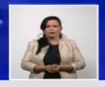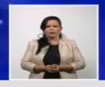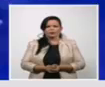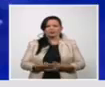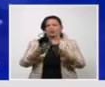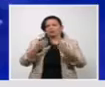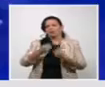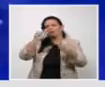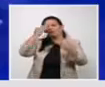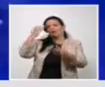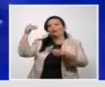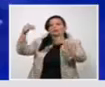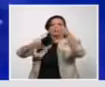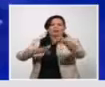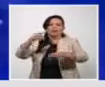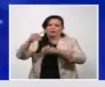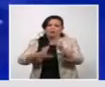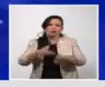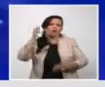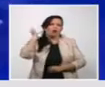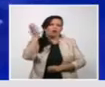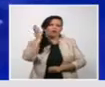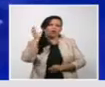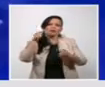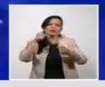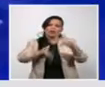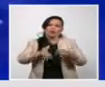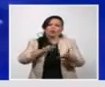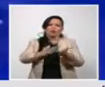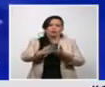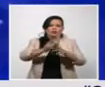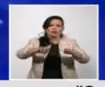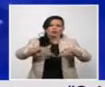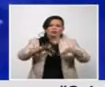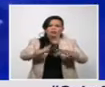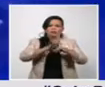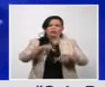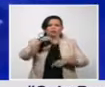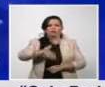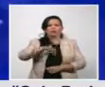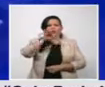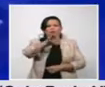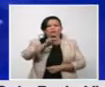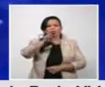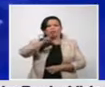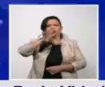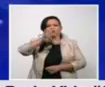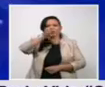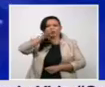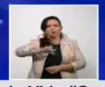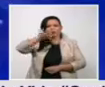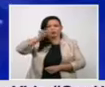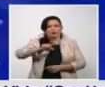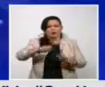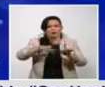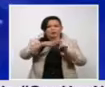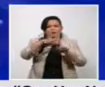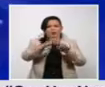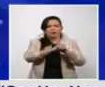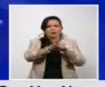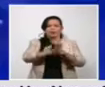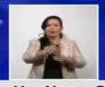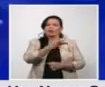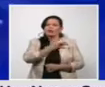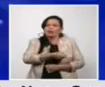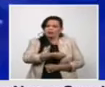situación epidemiológica en el país, hoy con 824 pacientes diagnosticados con la COVID-19, lamentablemente